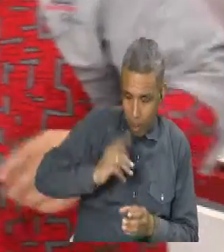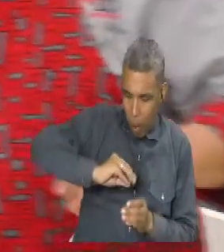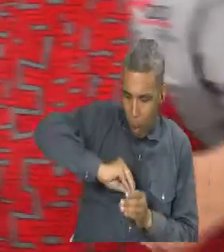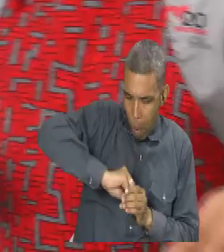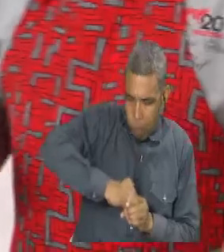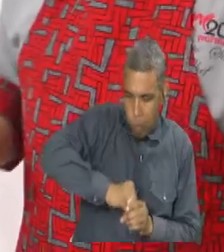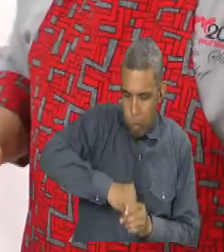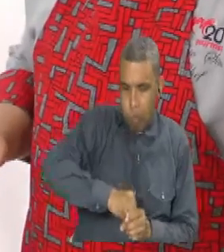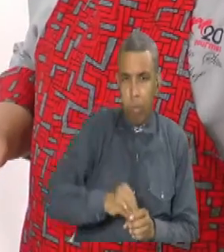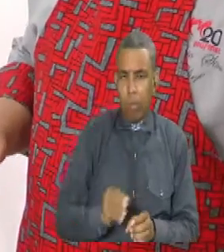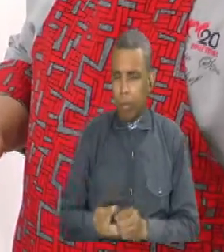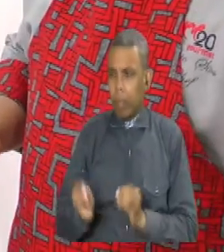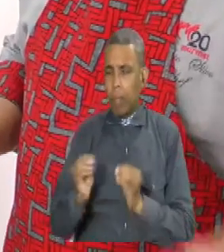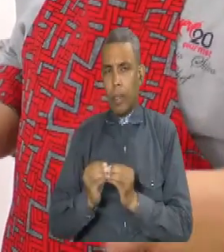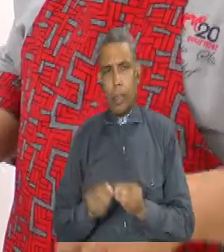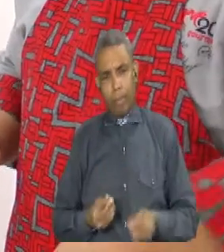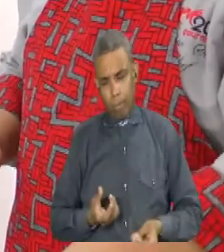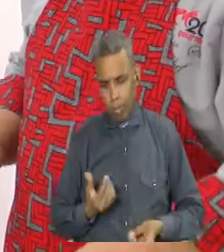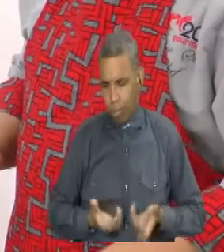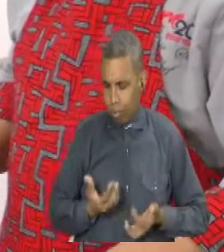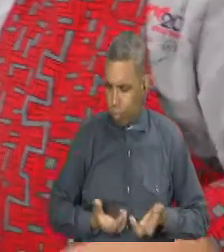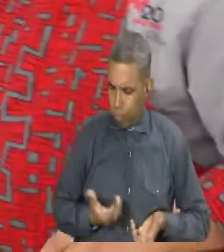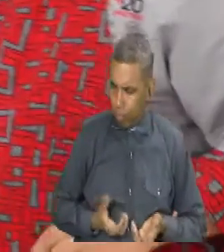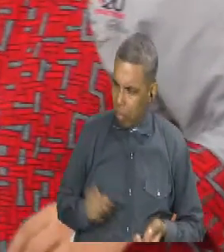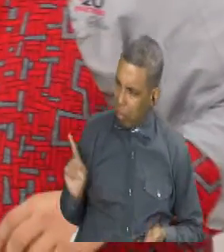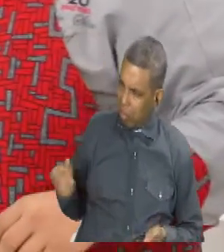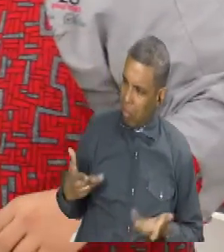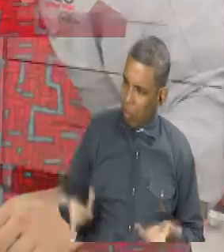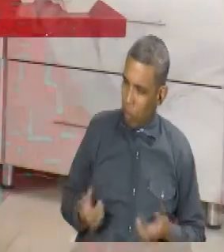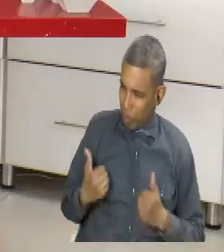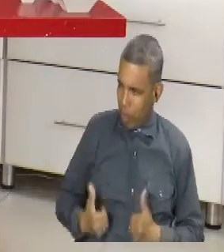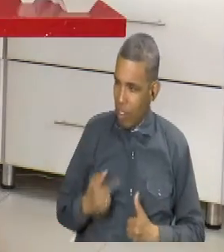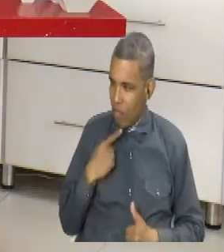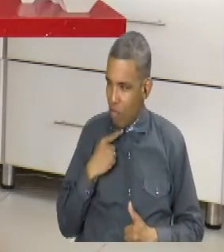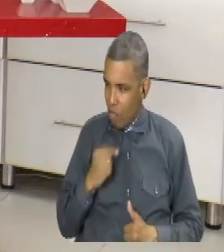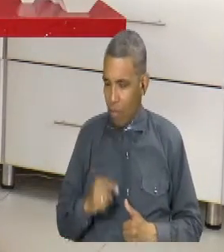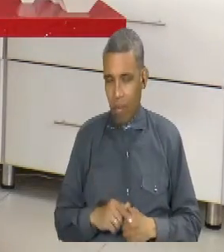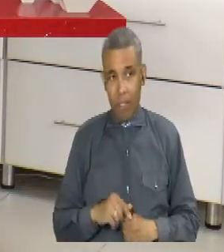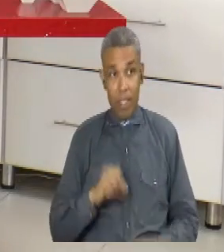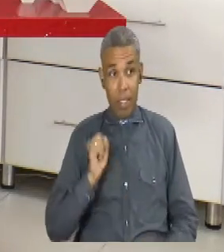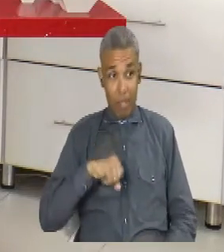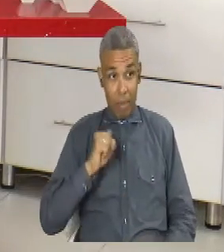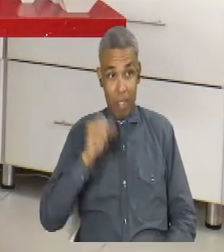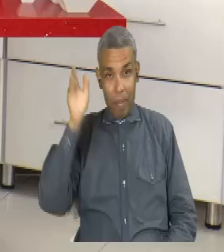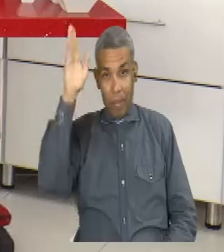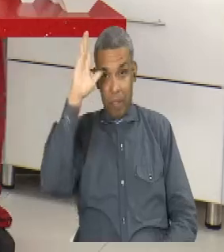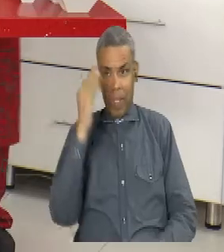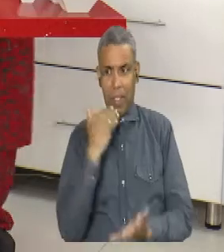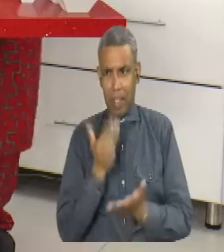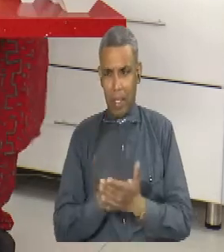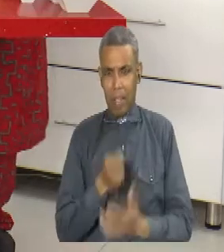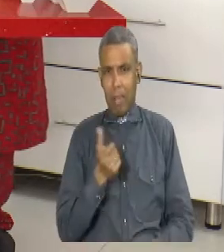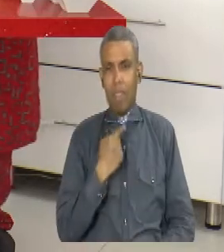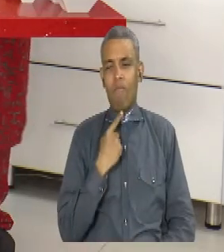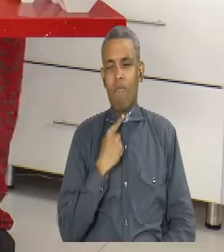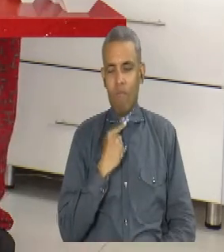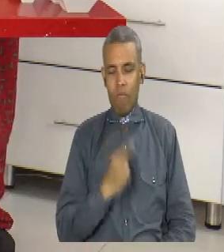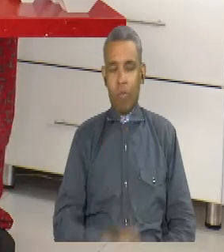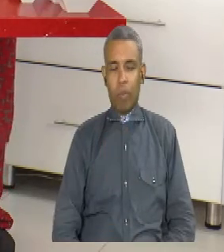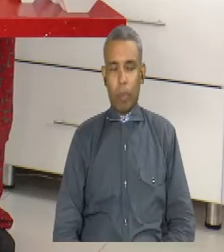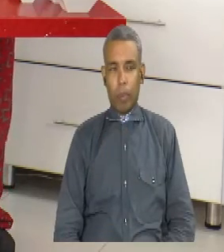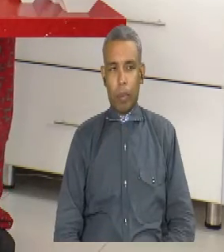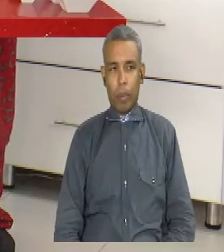trabajar con la óptica, ¿qué tal es? Bien, bien, bien, gracias a Dios, bien. Bueno, entonces, me gusta. Voy a hacer un corte